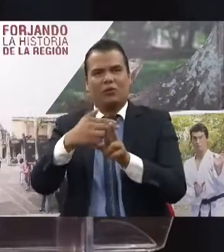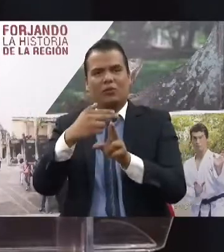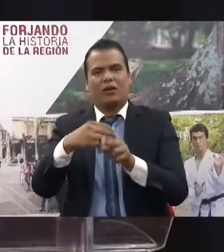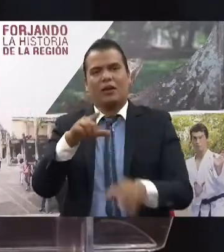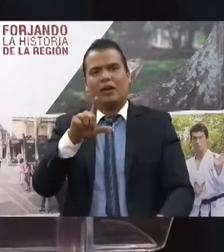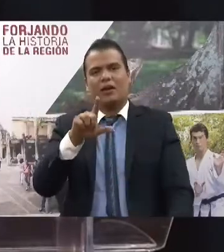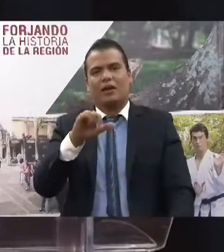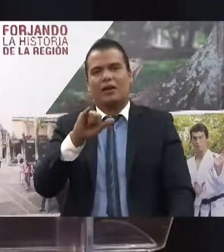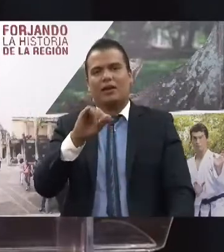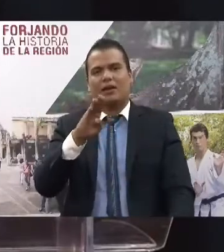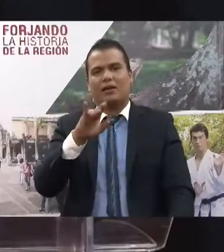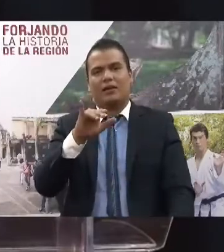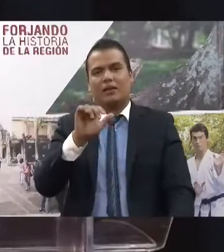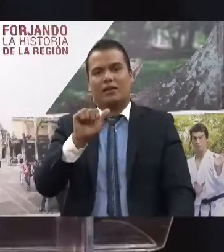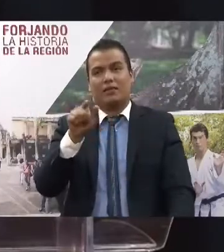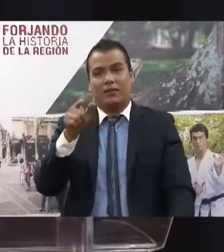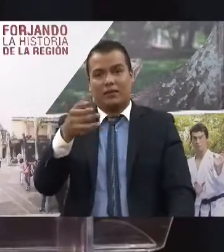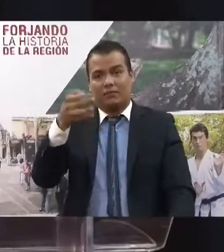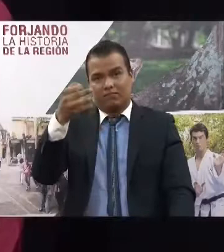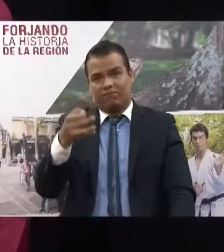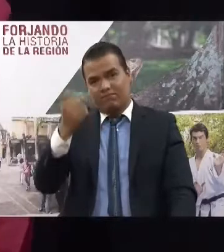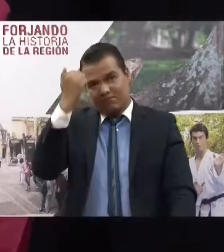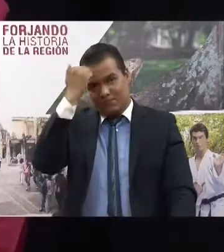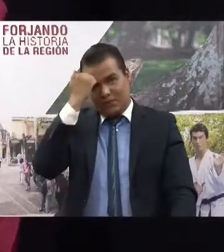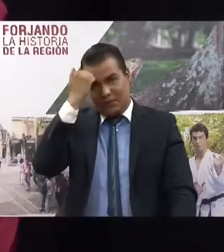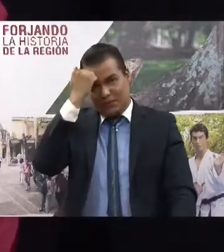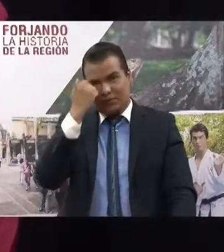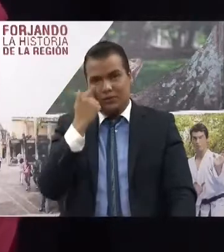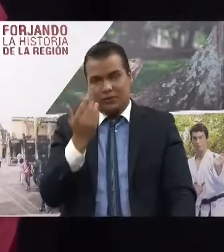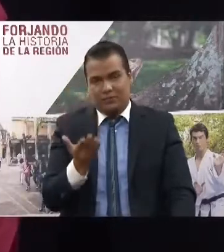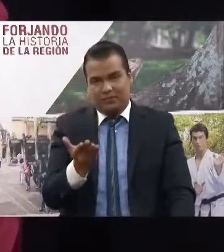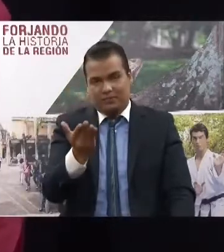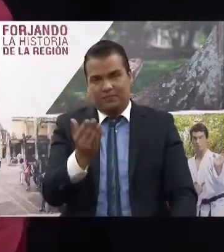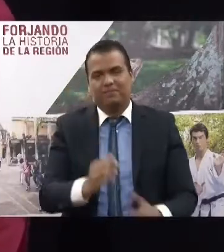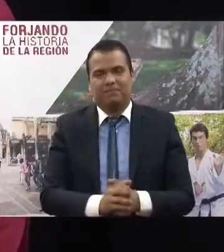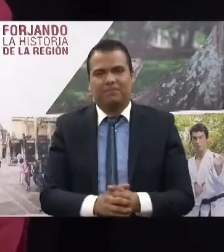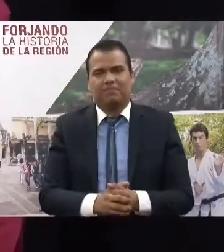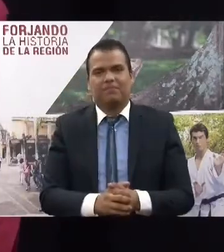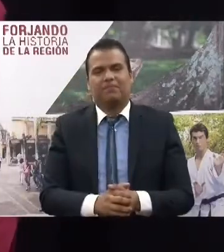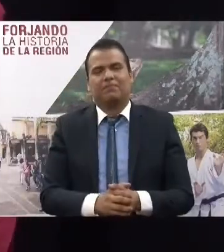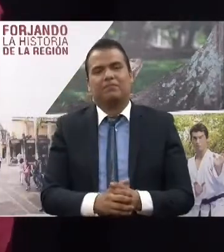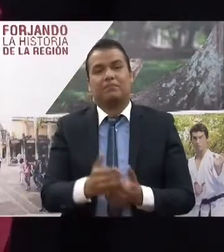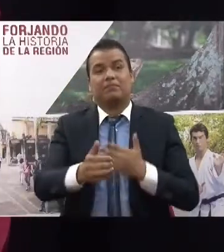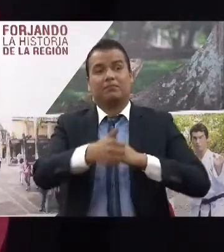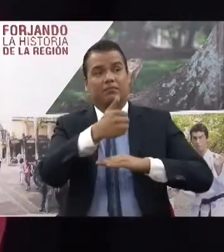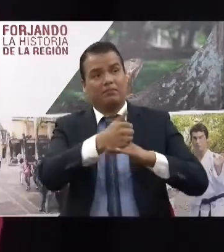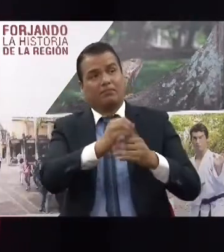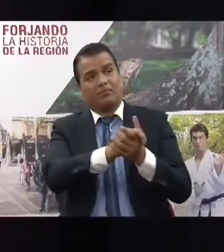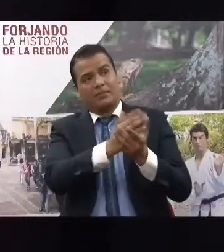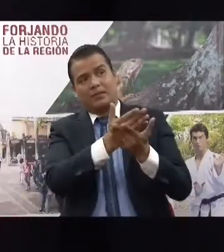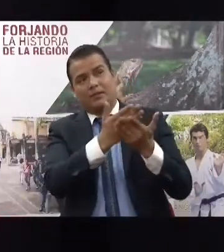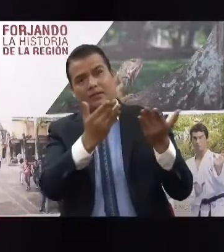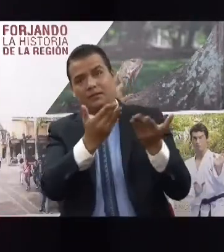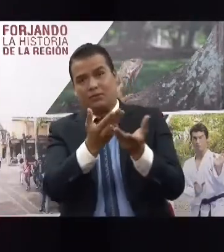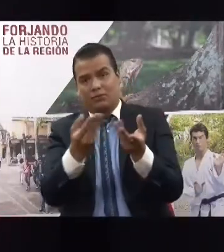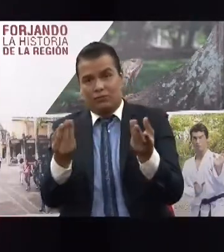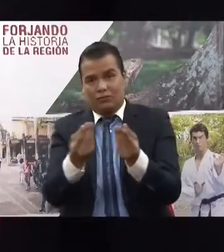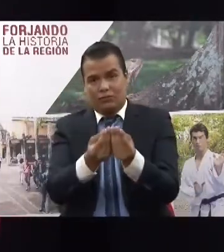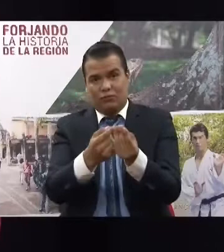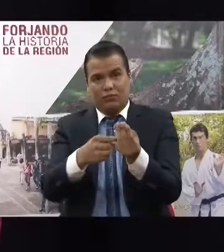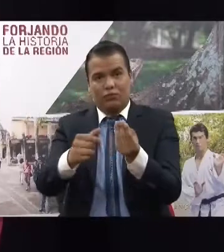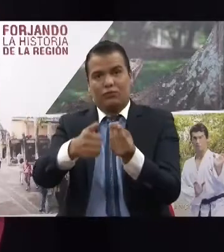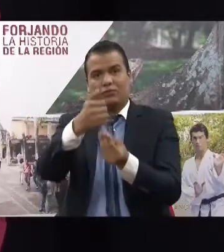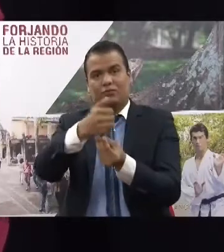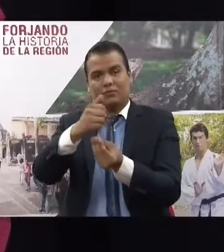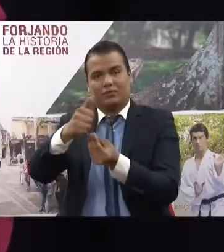Tuluá, profesora Livia Soto Llanos. Un cordial saludo para el señor rector, la señora vicerrectora